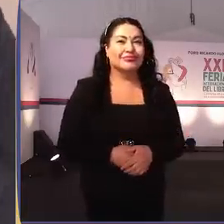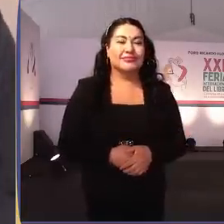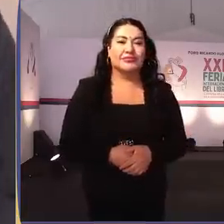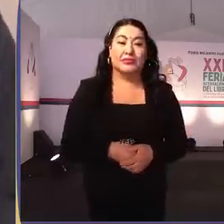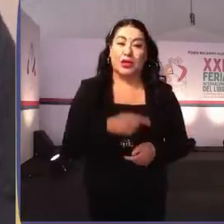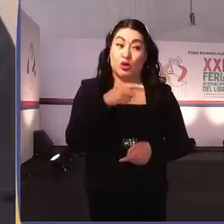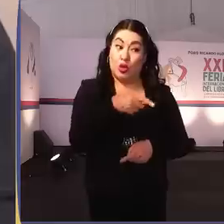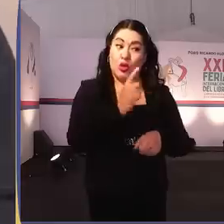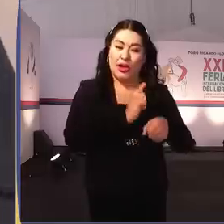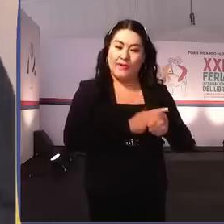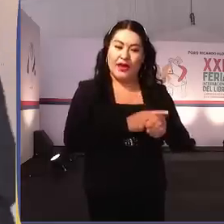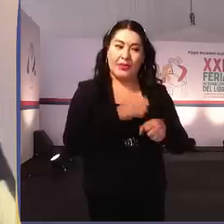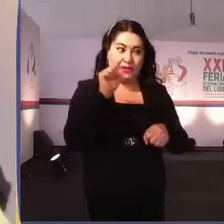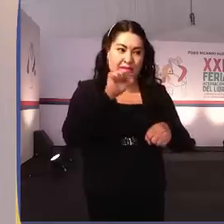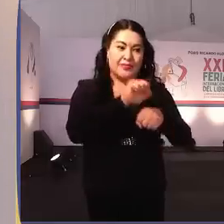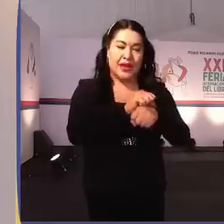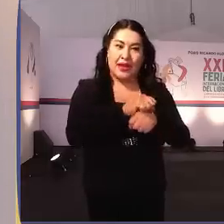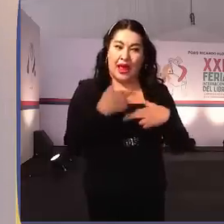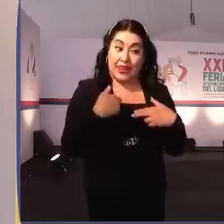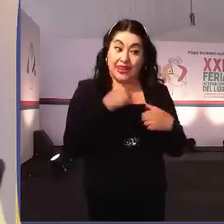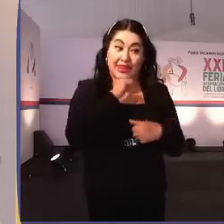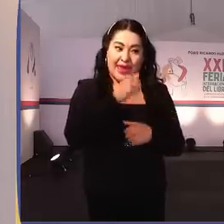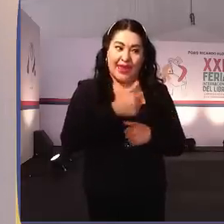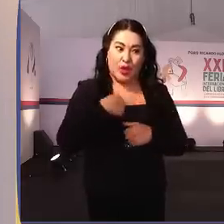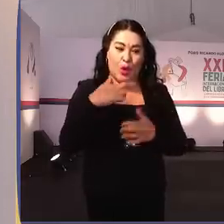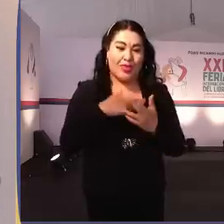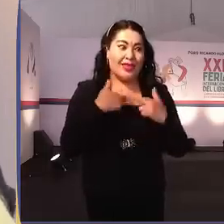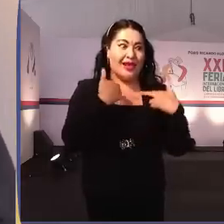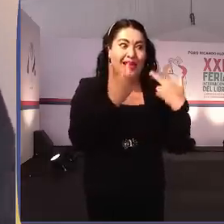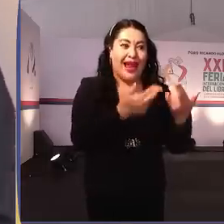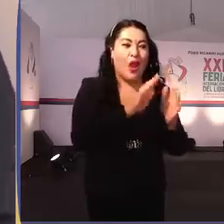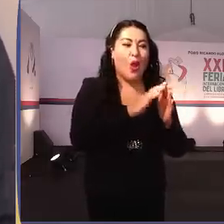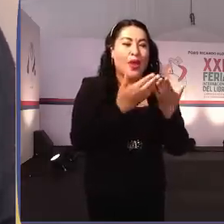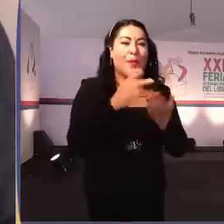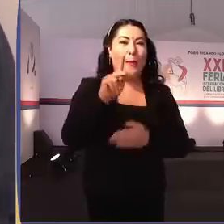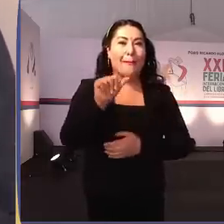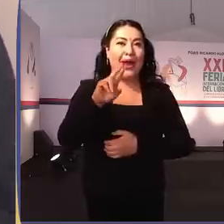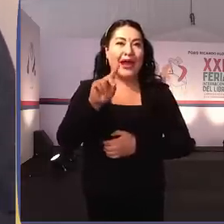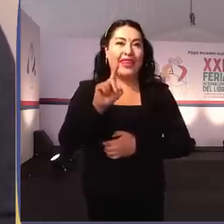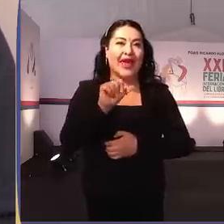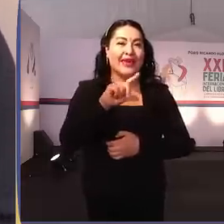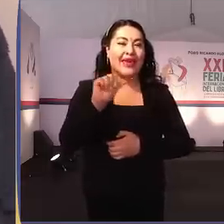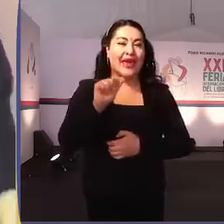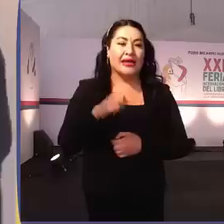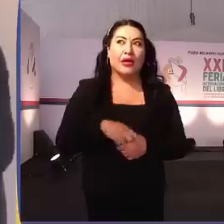esta semana no te enfermas, te regalo los Pardallán completos. Y dije: a